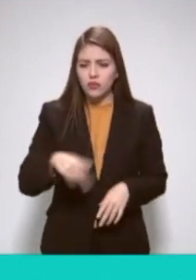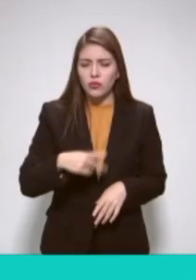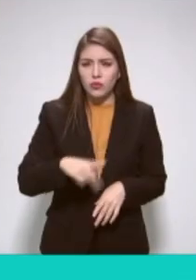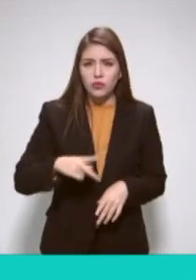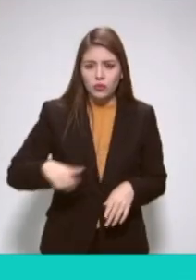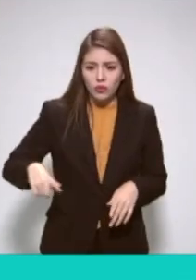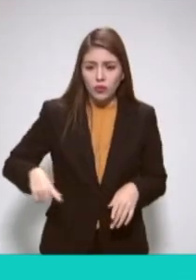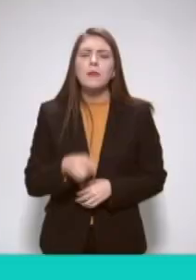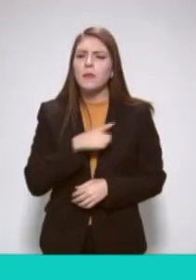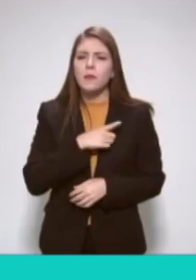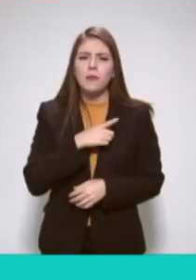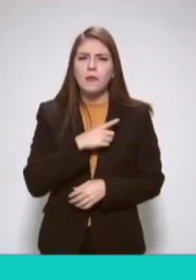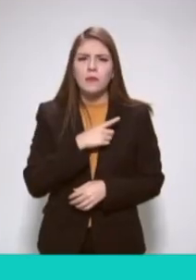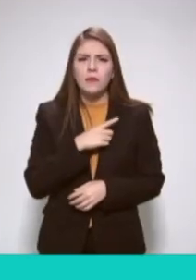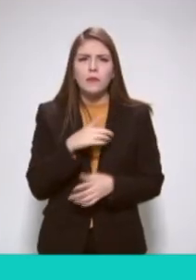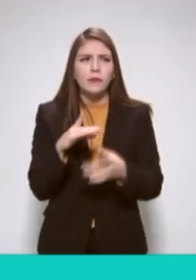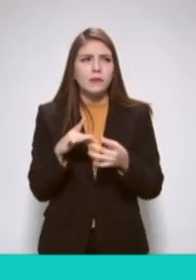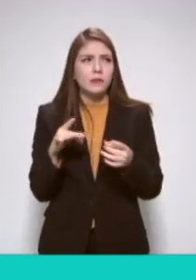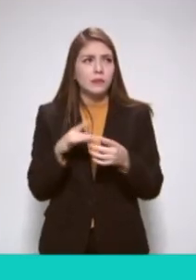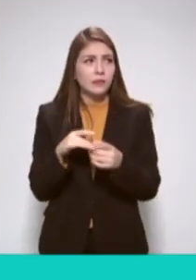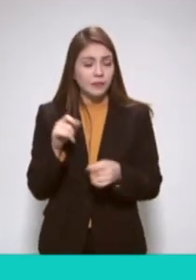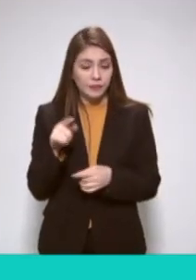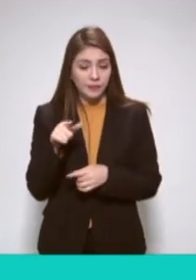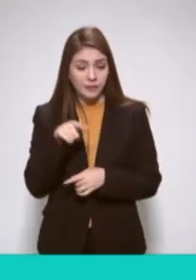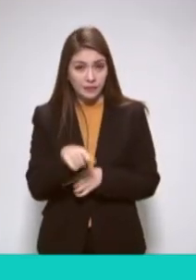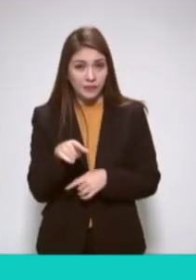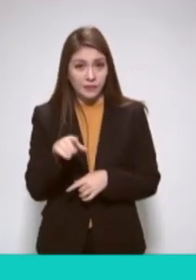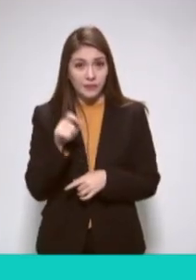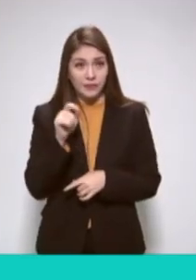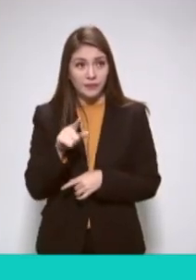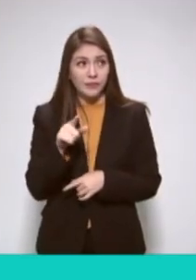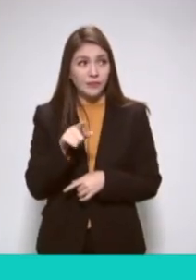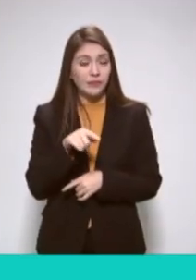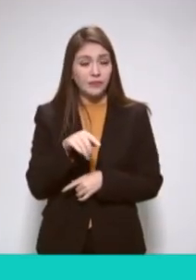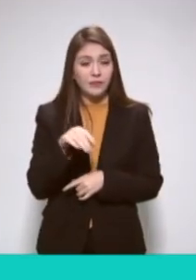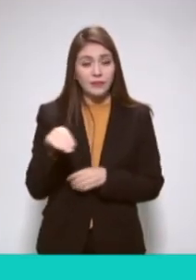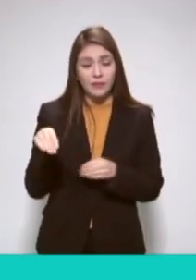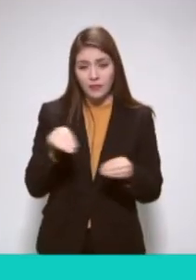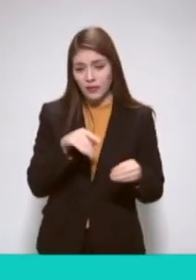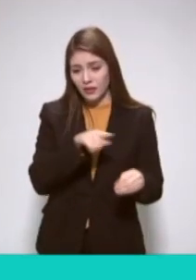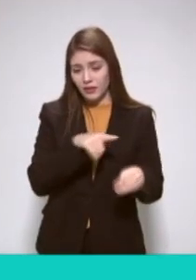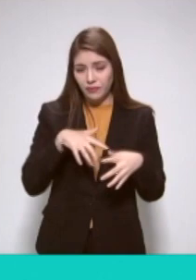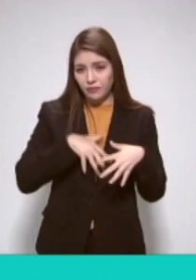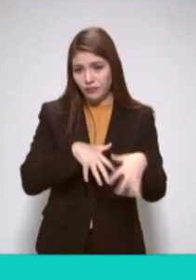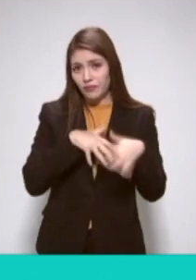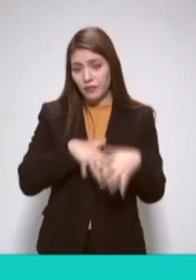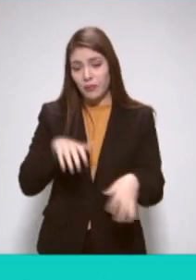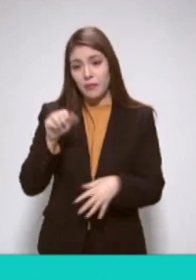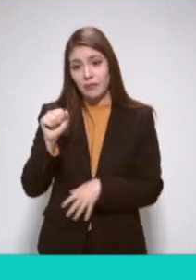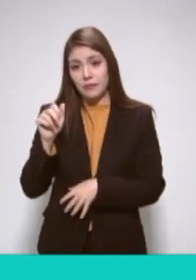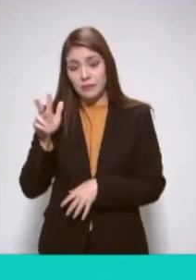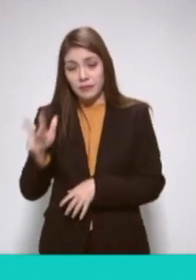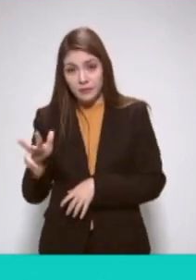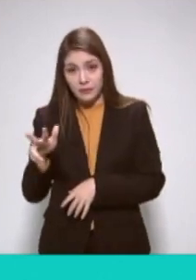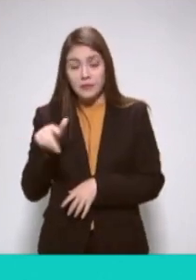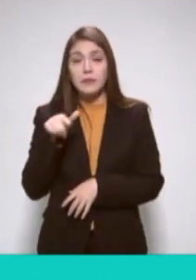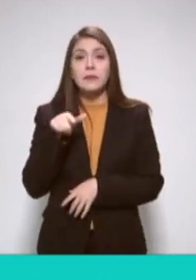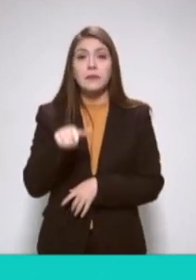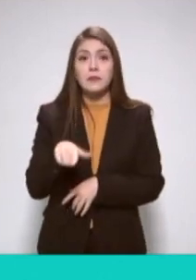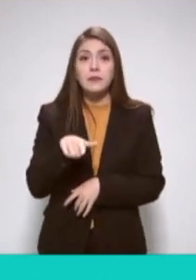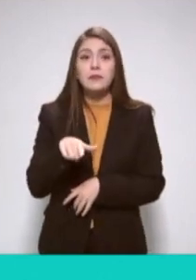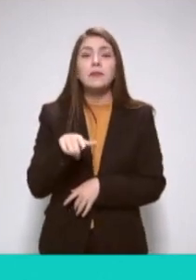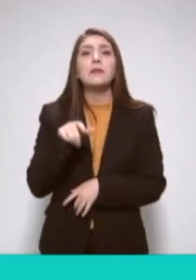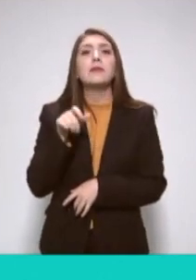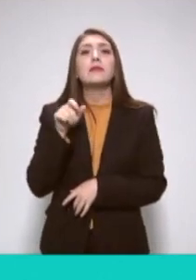Derecho se interrumpe. El movimiento del 68 y el movimiento del 71 de manera representativa son el